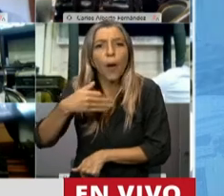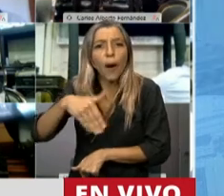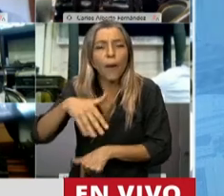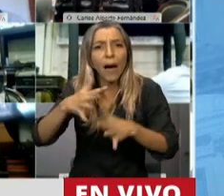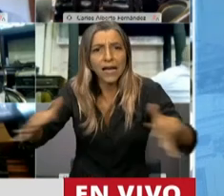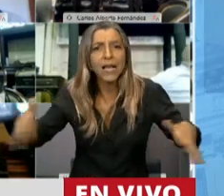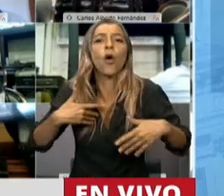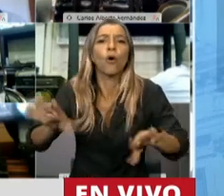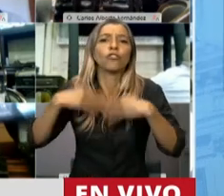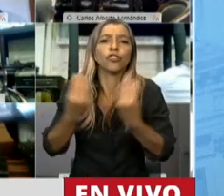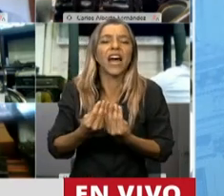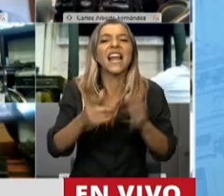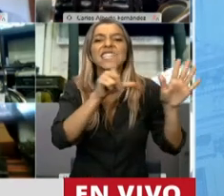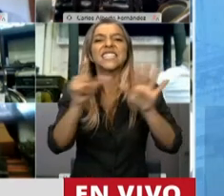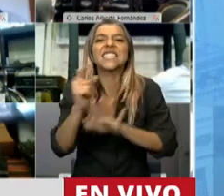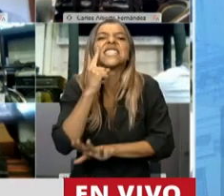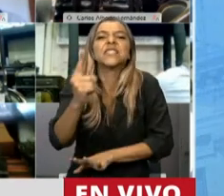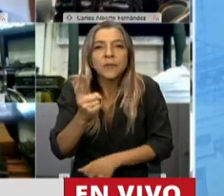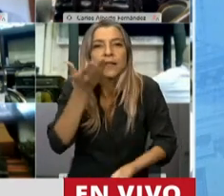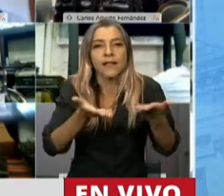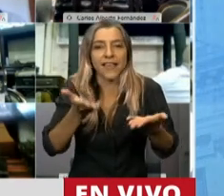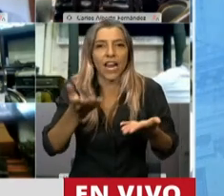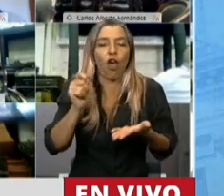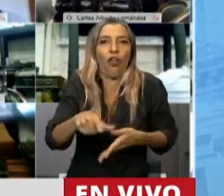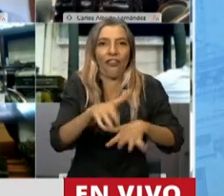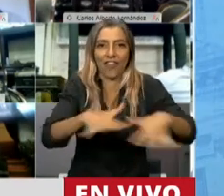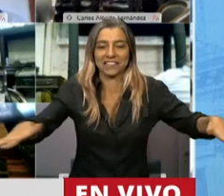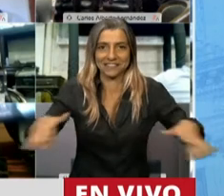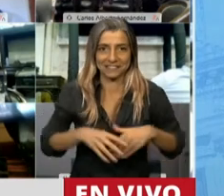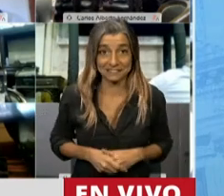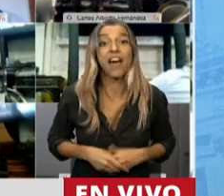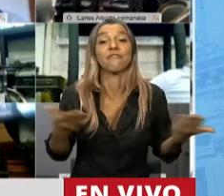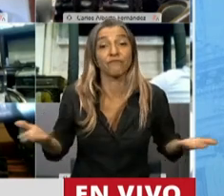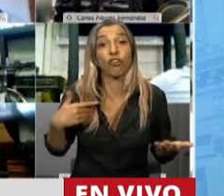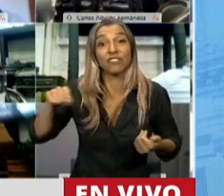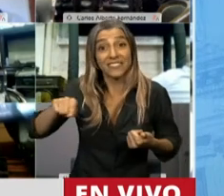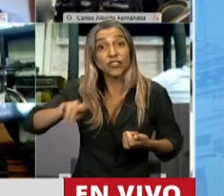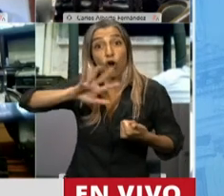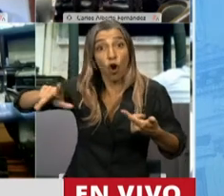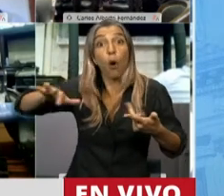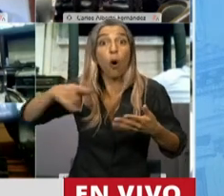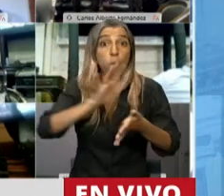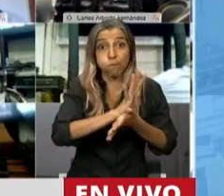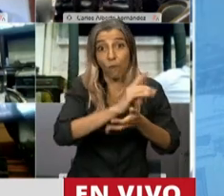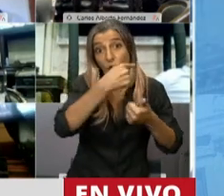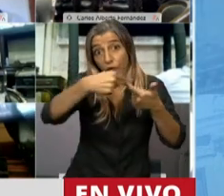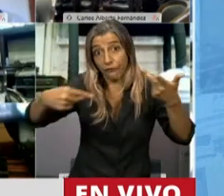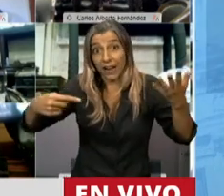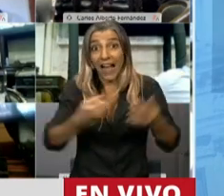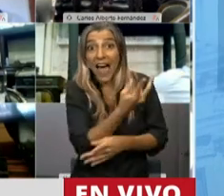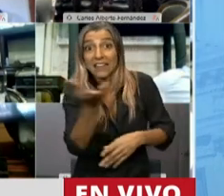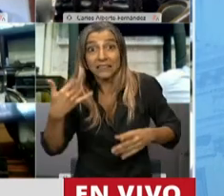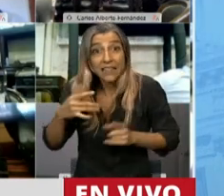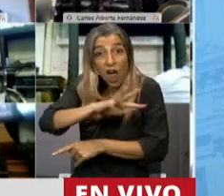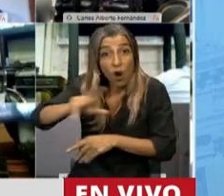asado. Entonces, este boicoteo permanente hacia la matriz productiva y hacia la cultura de trabajo. El mismo presidente de